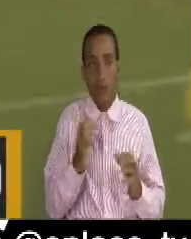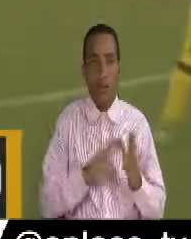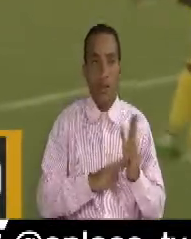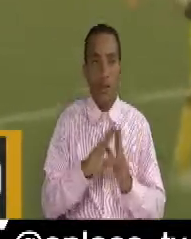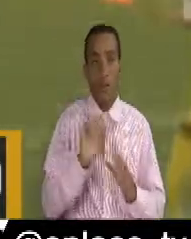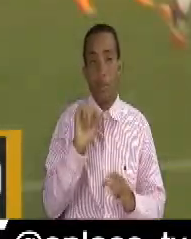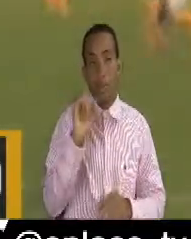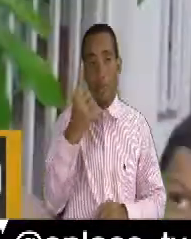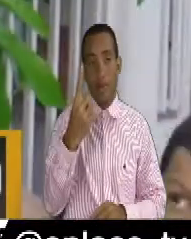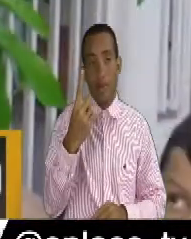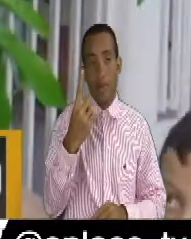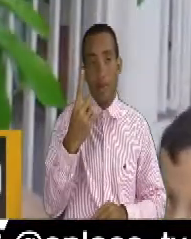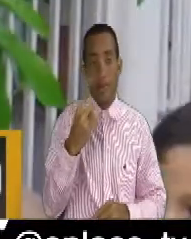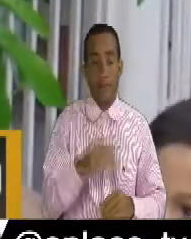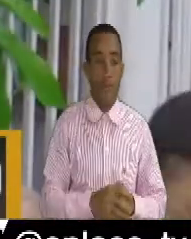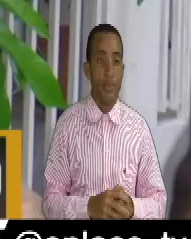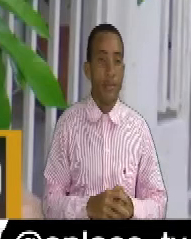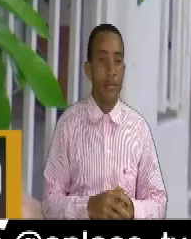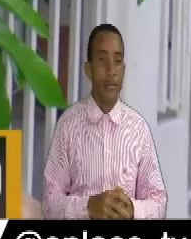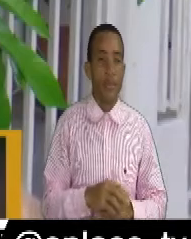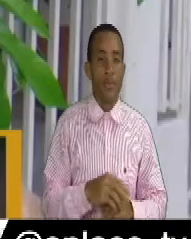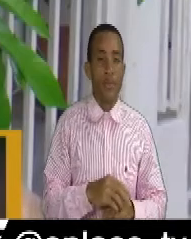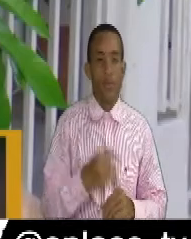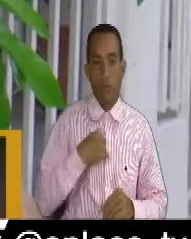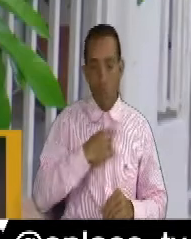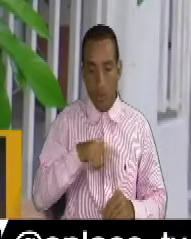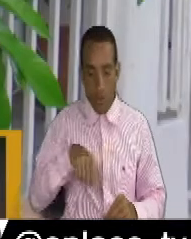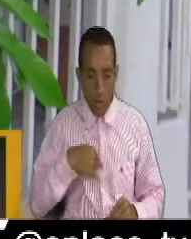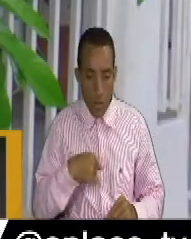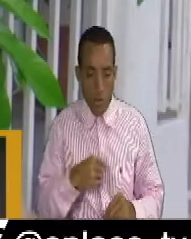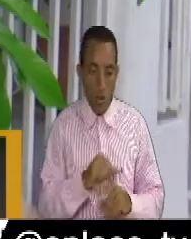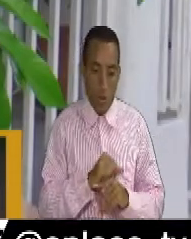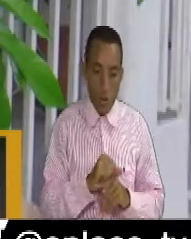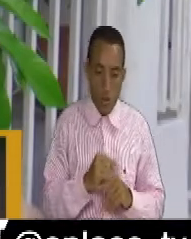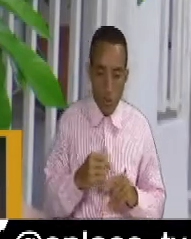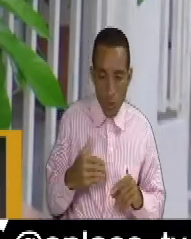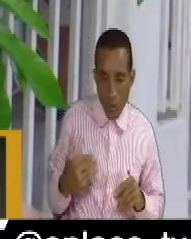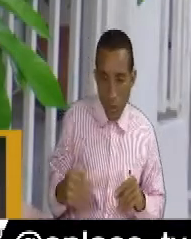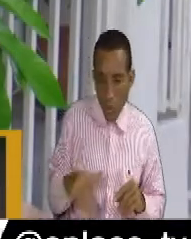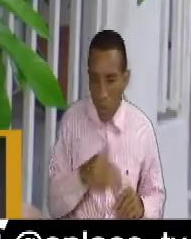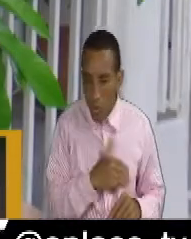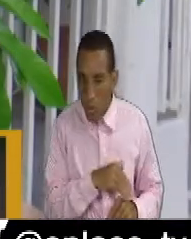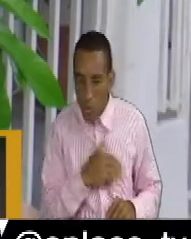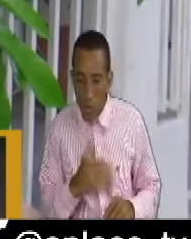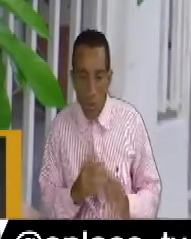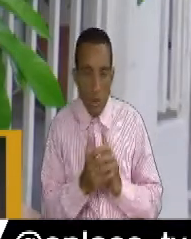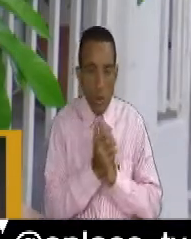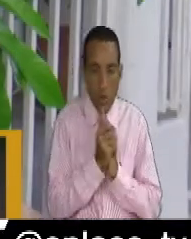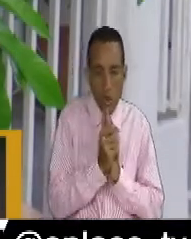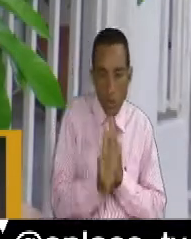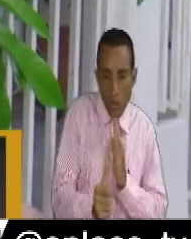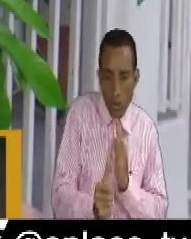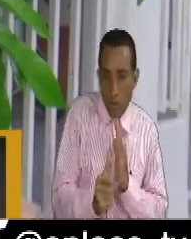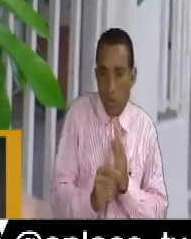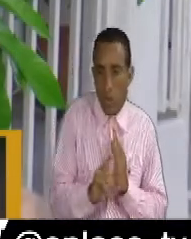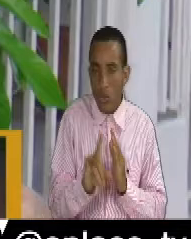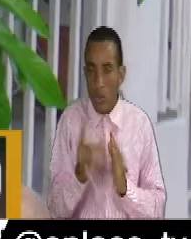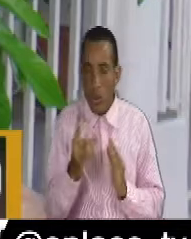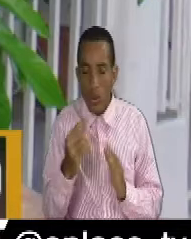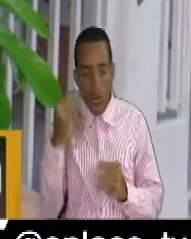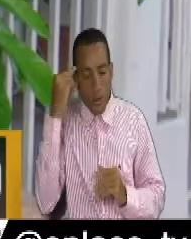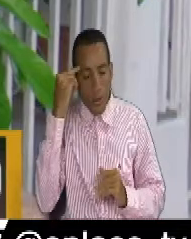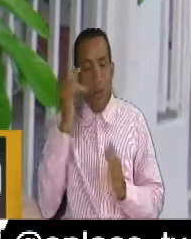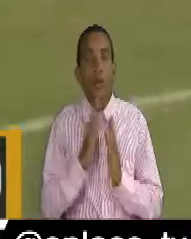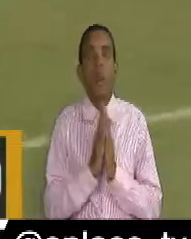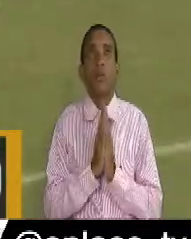primer puesto. Nosotros trabajamos todos los aspectos, la parte táctica, la parte técnica, la parte espiritual, la